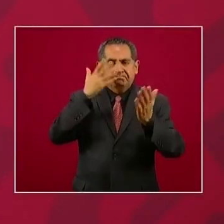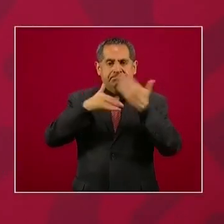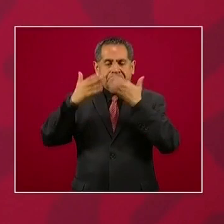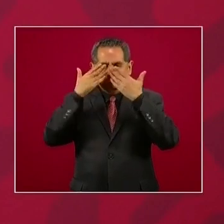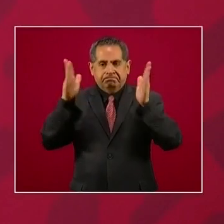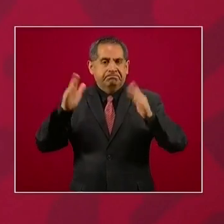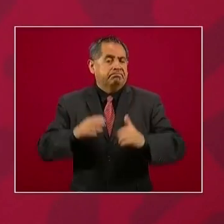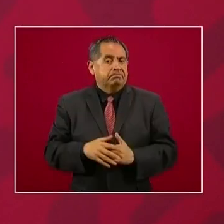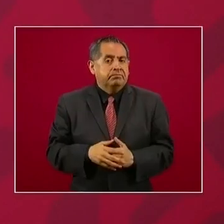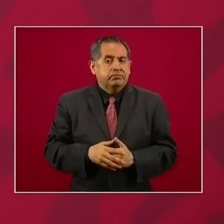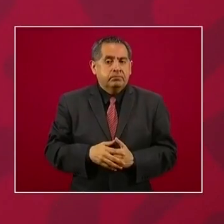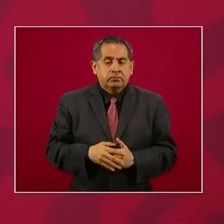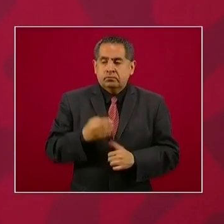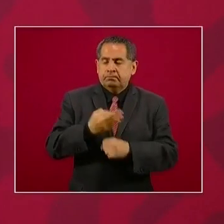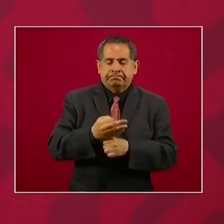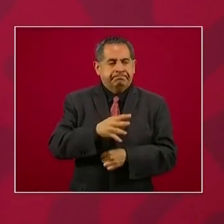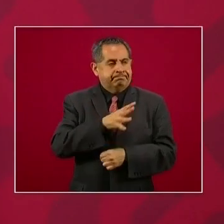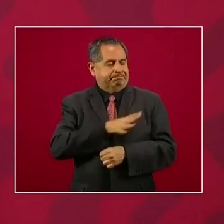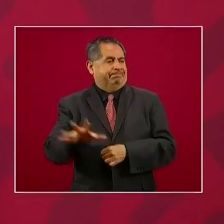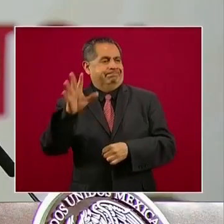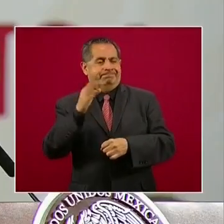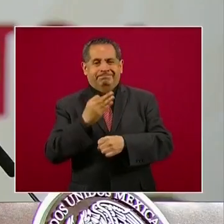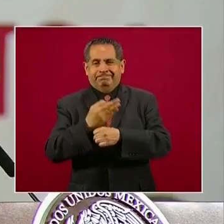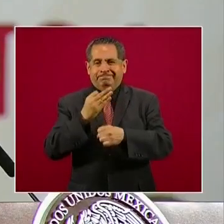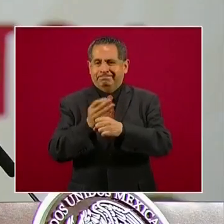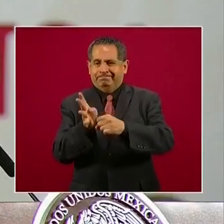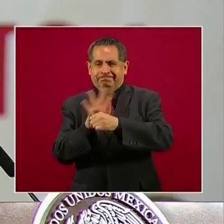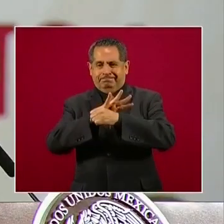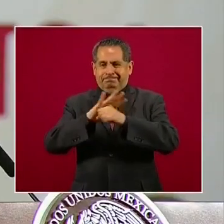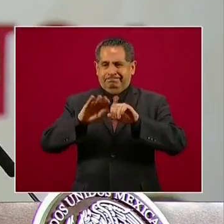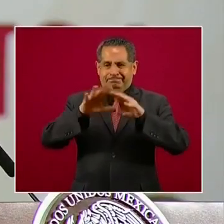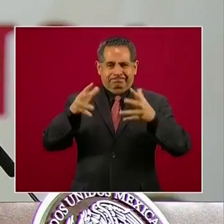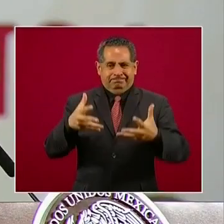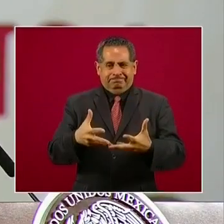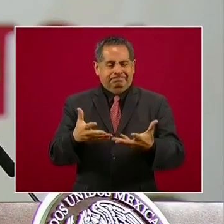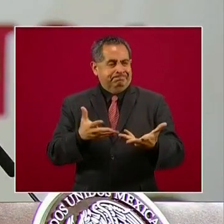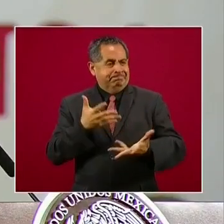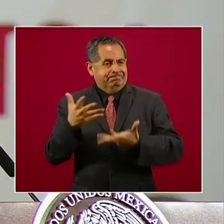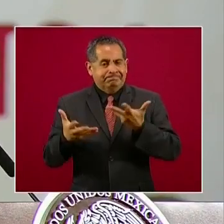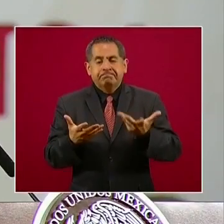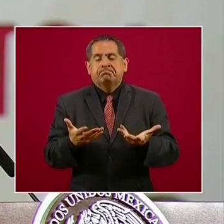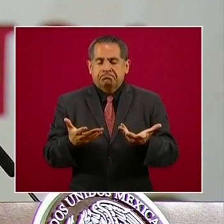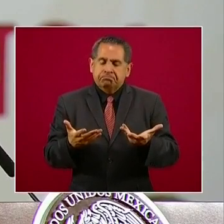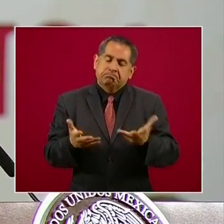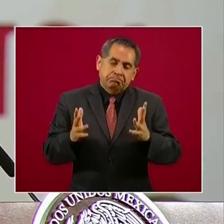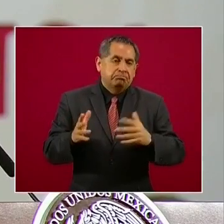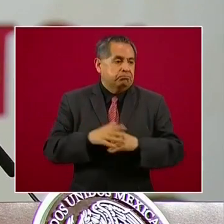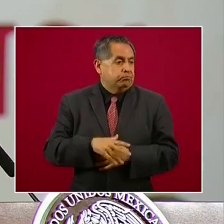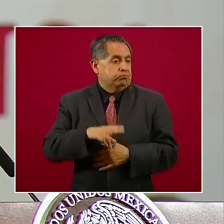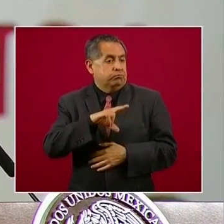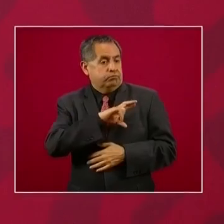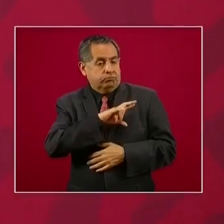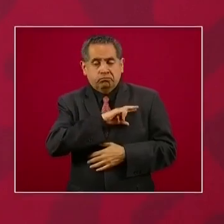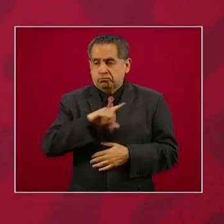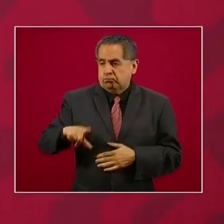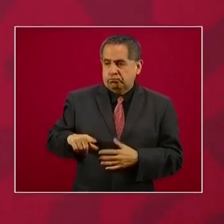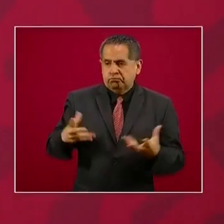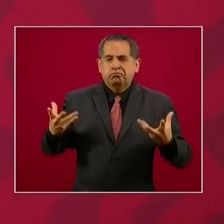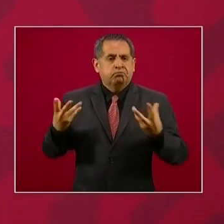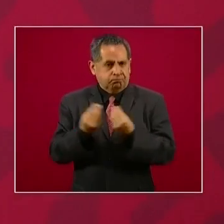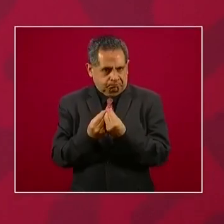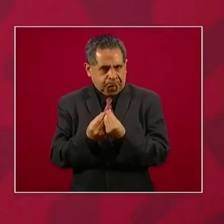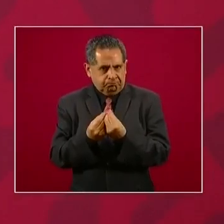tiempos inéditos como el que la pandemia nos presenta el sector público y el privado suman voluntades